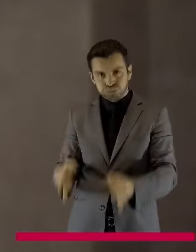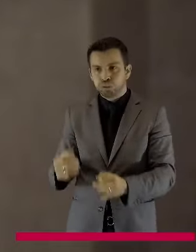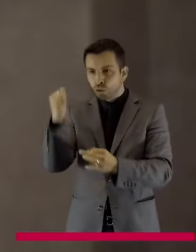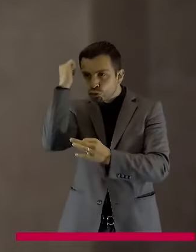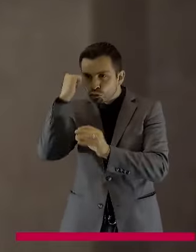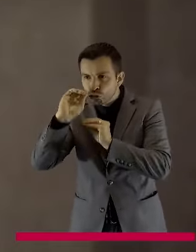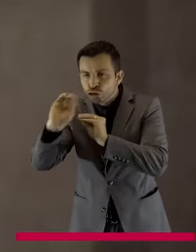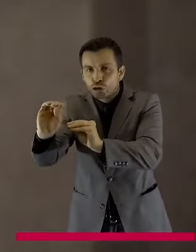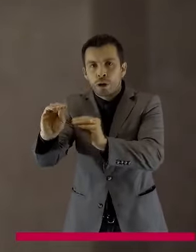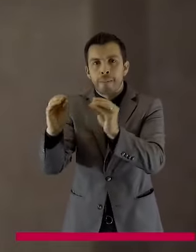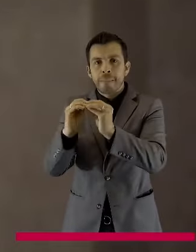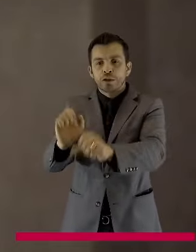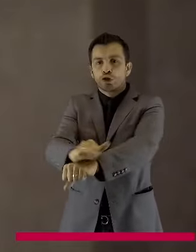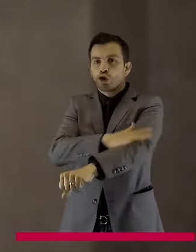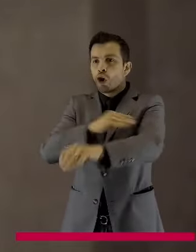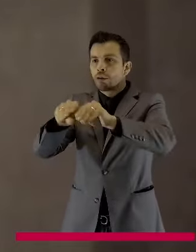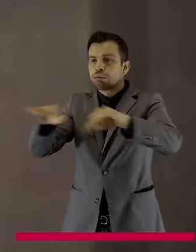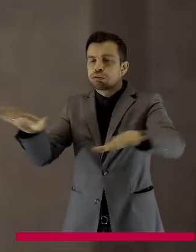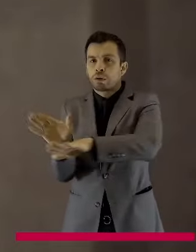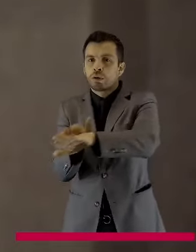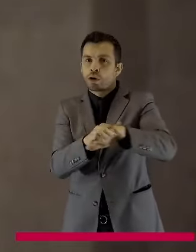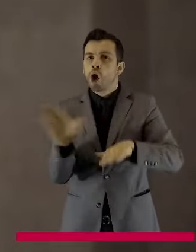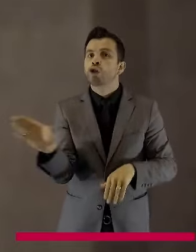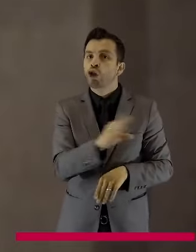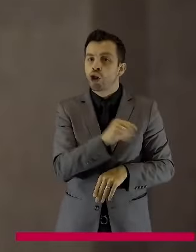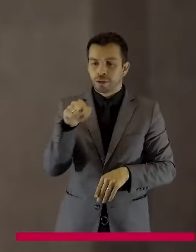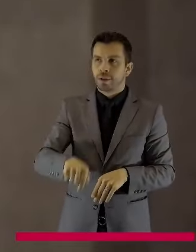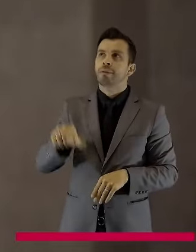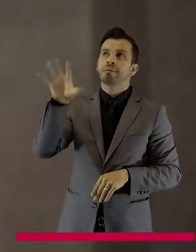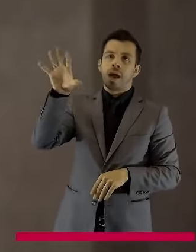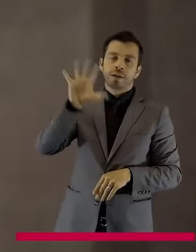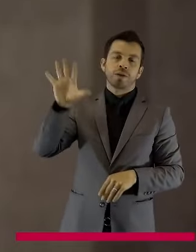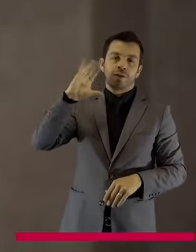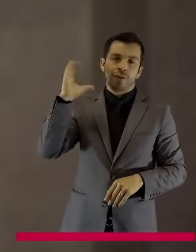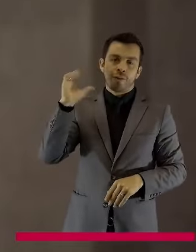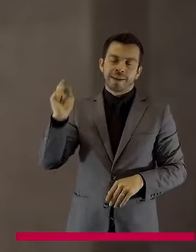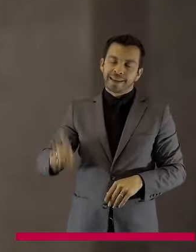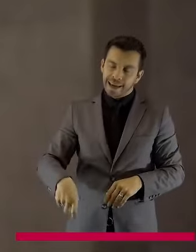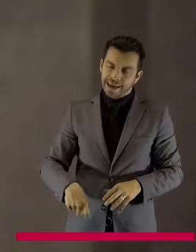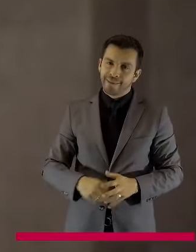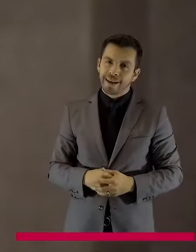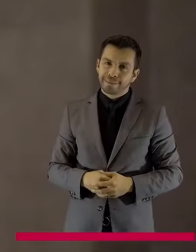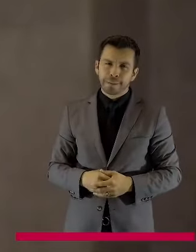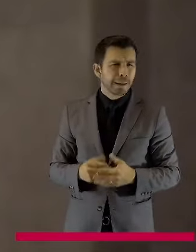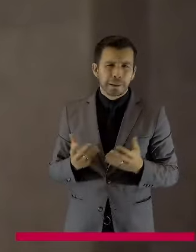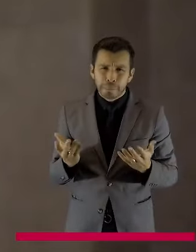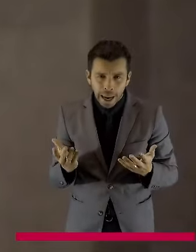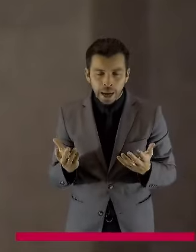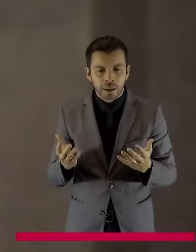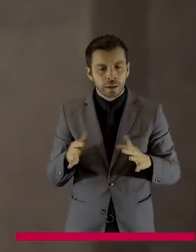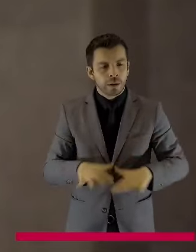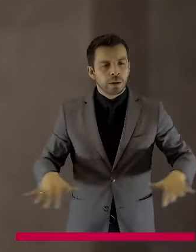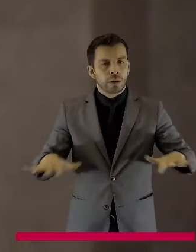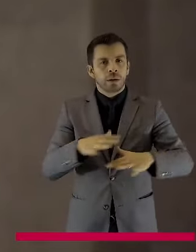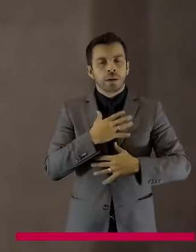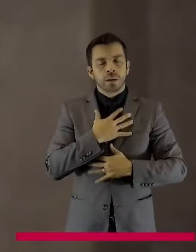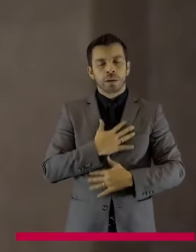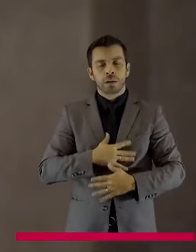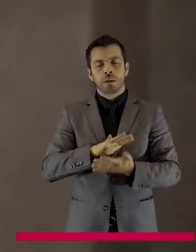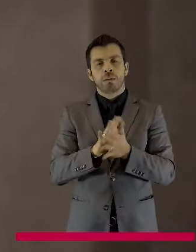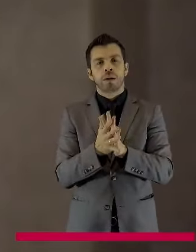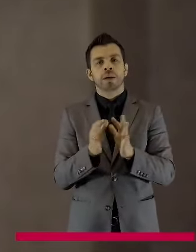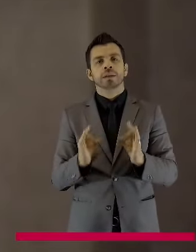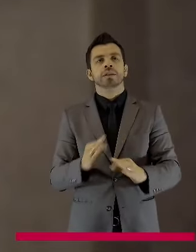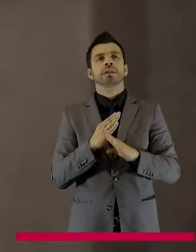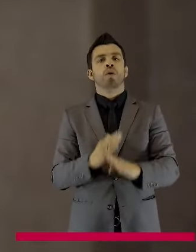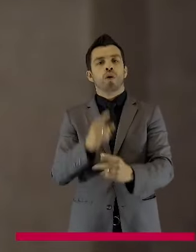la socialización que tenemos que hacer en este país para lograr espacios en paz y seguros para